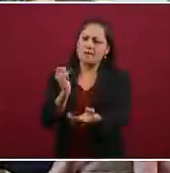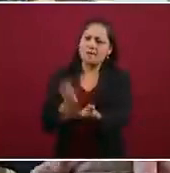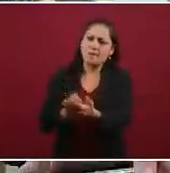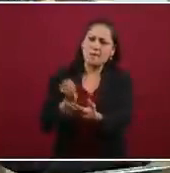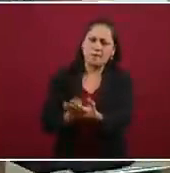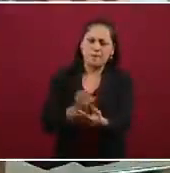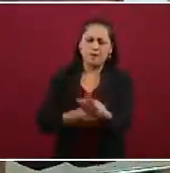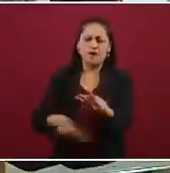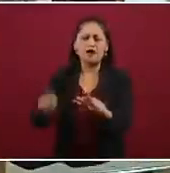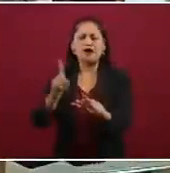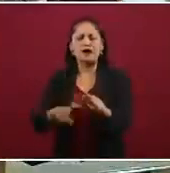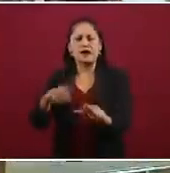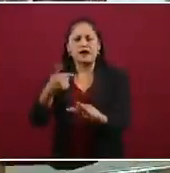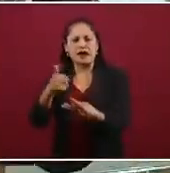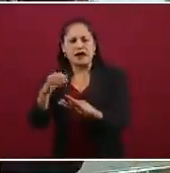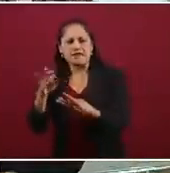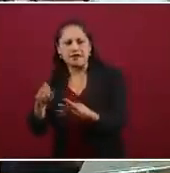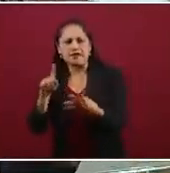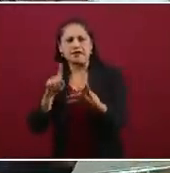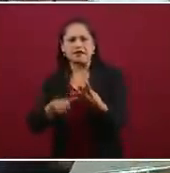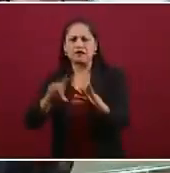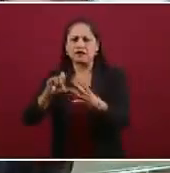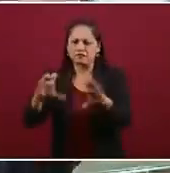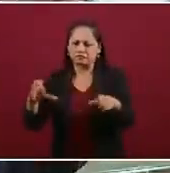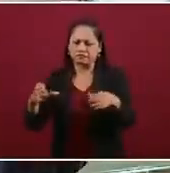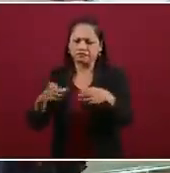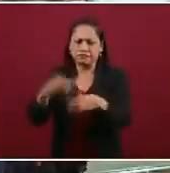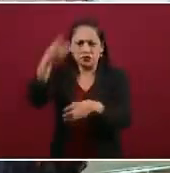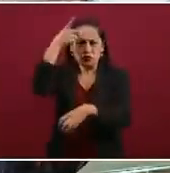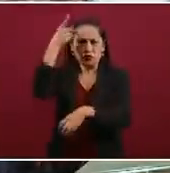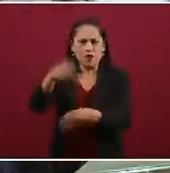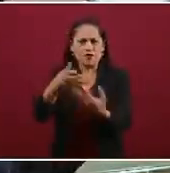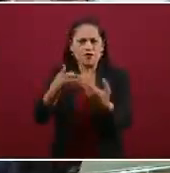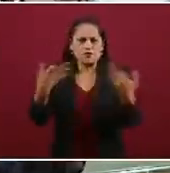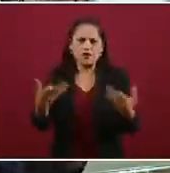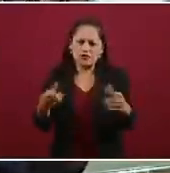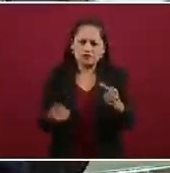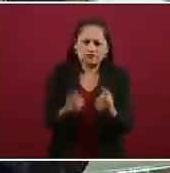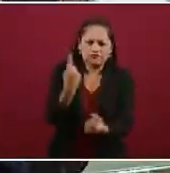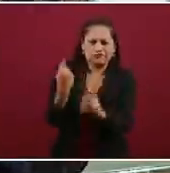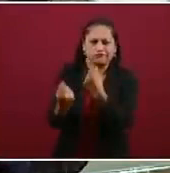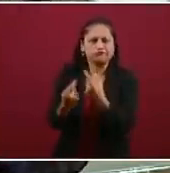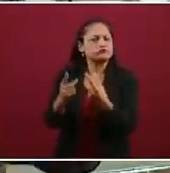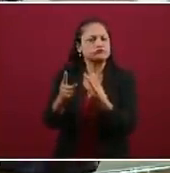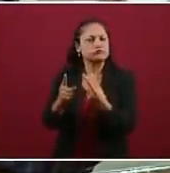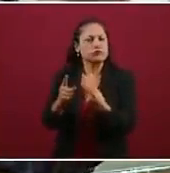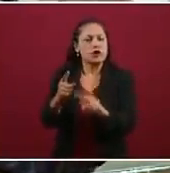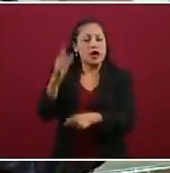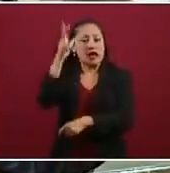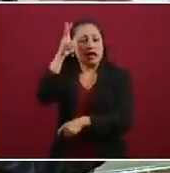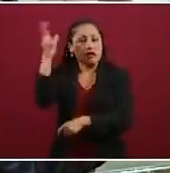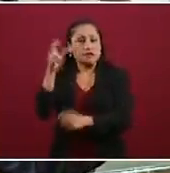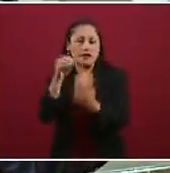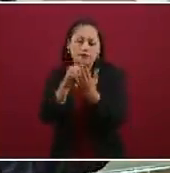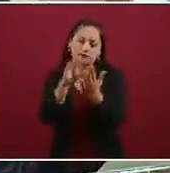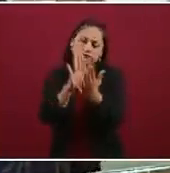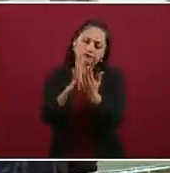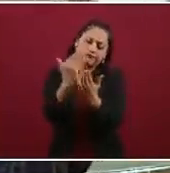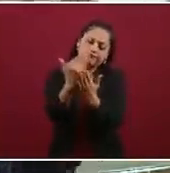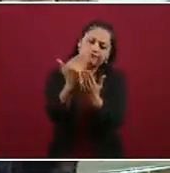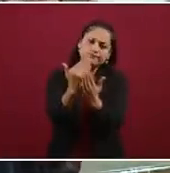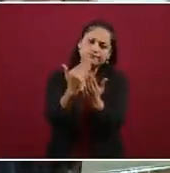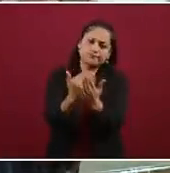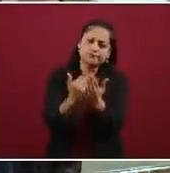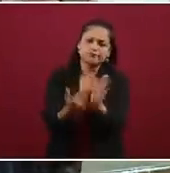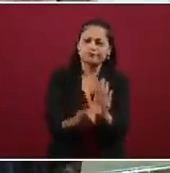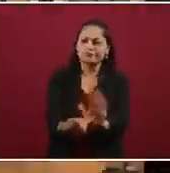las gabelas y la concentración de la tierra en pocas manos. Ahí Hidalgo delinea la verdadera revolución social